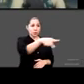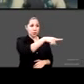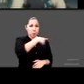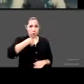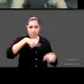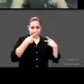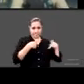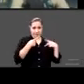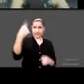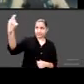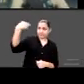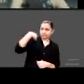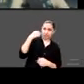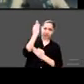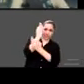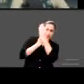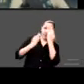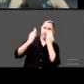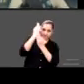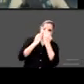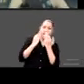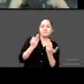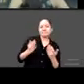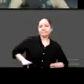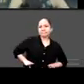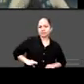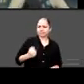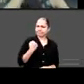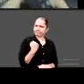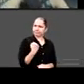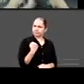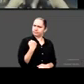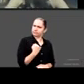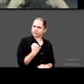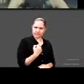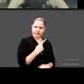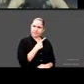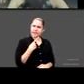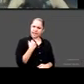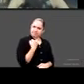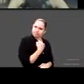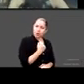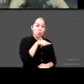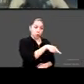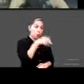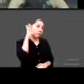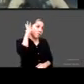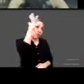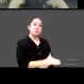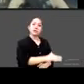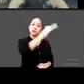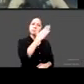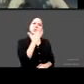donde el paradigma era el autoritarismo. El mandato social era hacer niños buenos, niñas buenas. Y bueno, buena